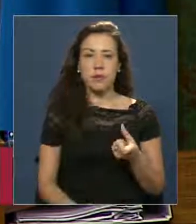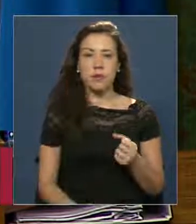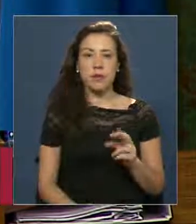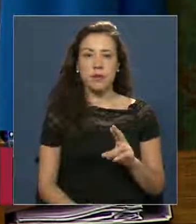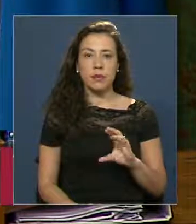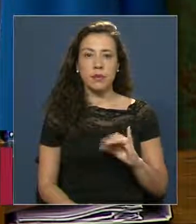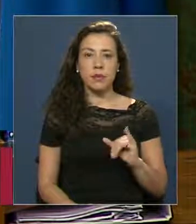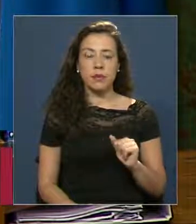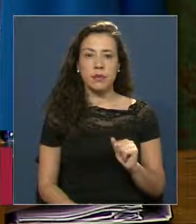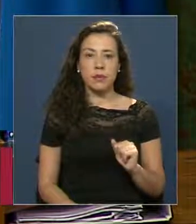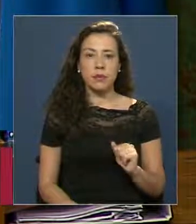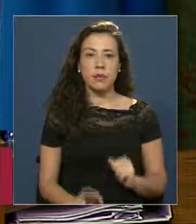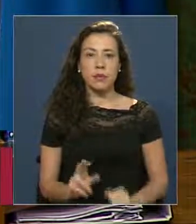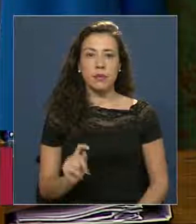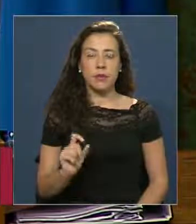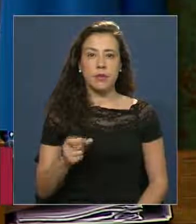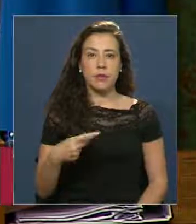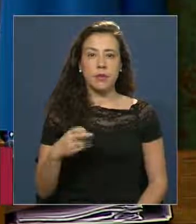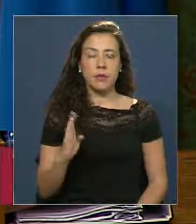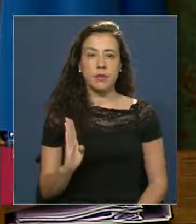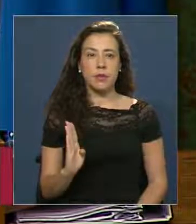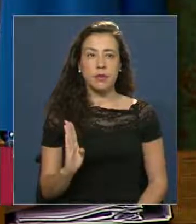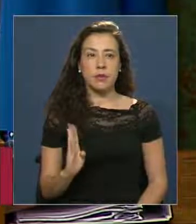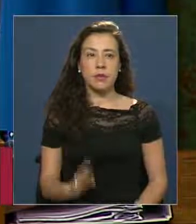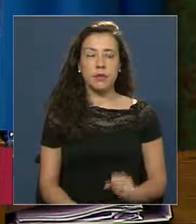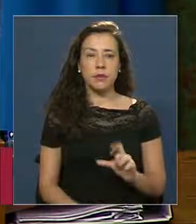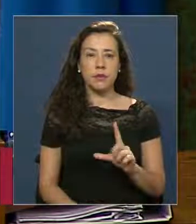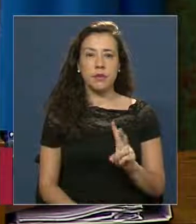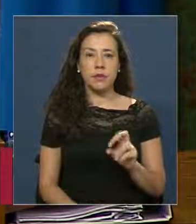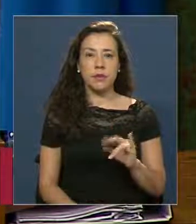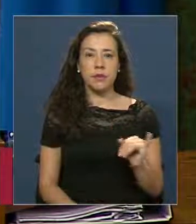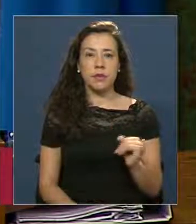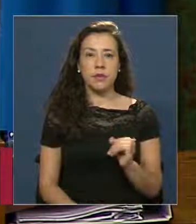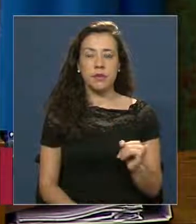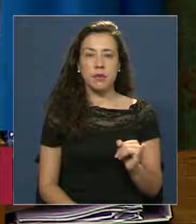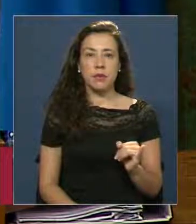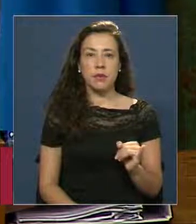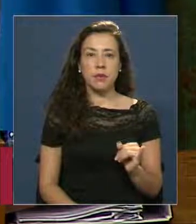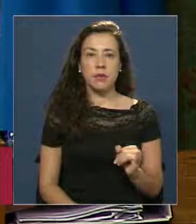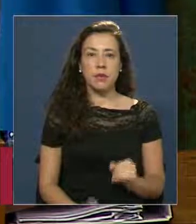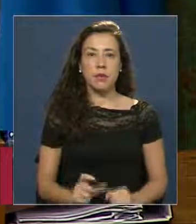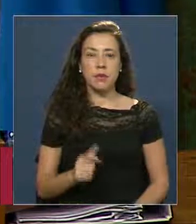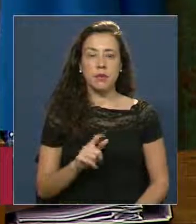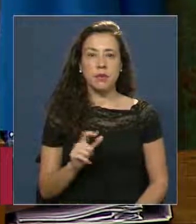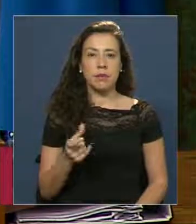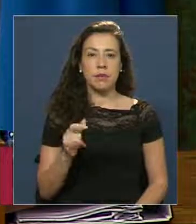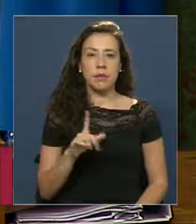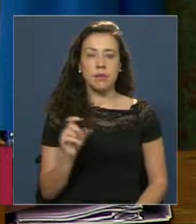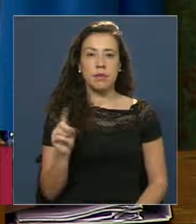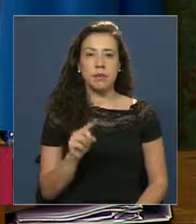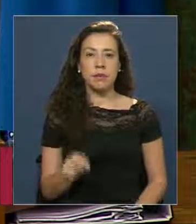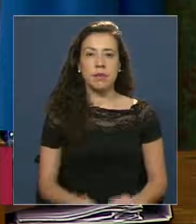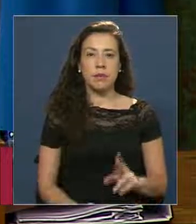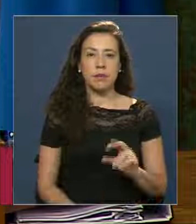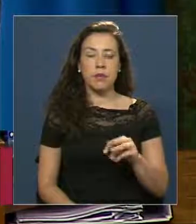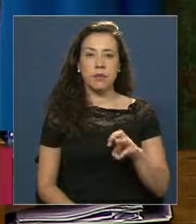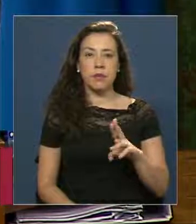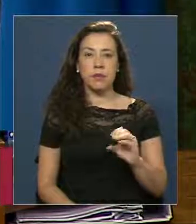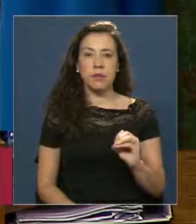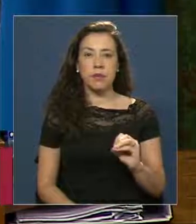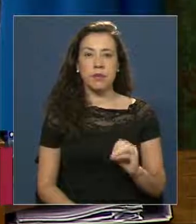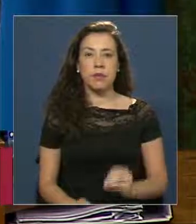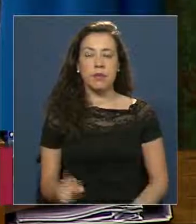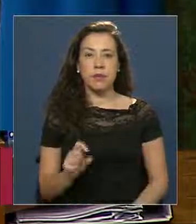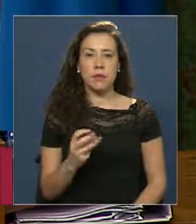García, don Jorge Rackbeck, don Silencio Sebastián a la sala, Álvarez, por favor. Don Ramón Galleguillo, don Leonidas Romero y don